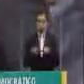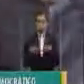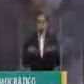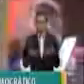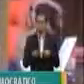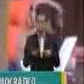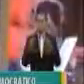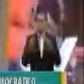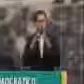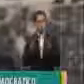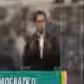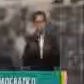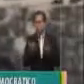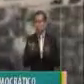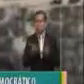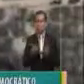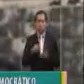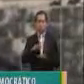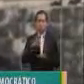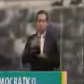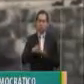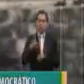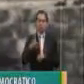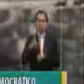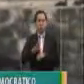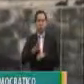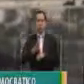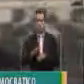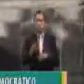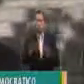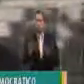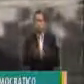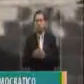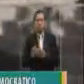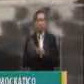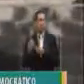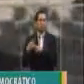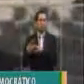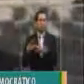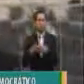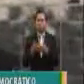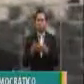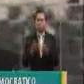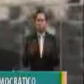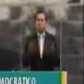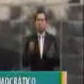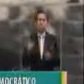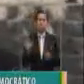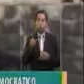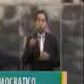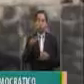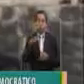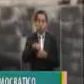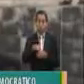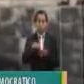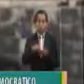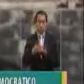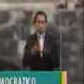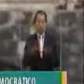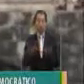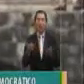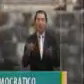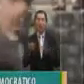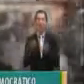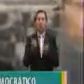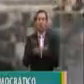de escuelas, centros cívicos y otro tipo de procedimientos administrativos